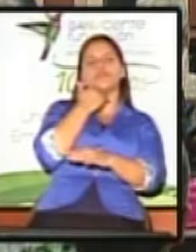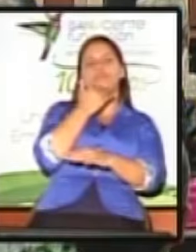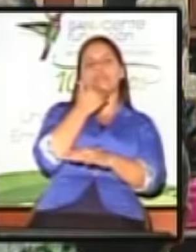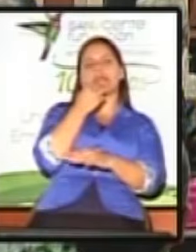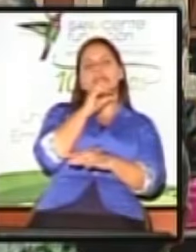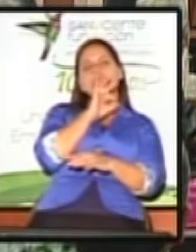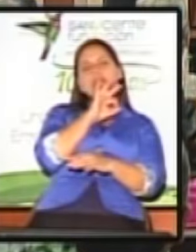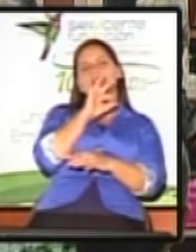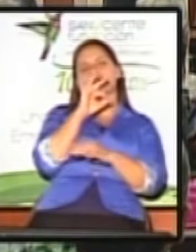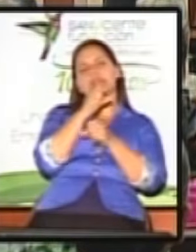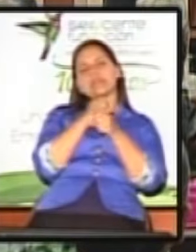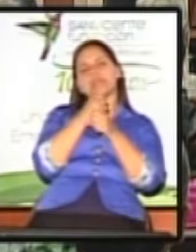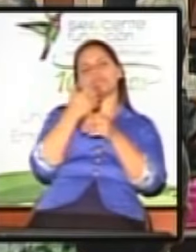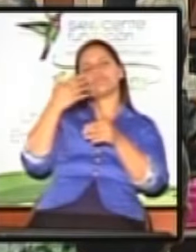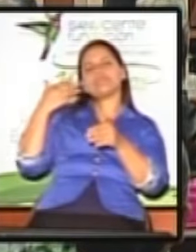33 años,